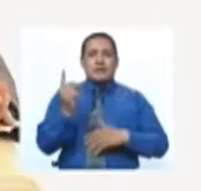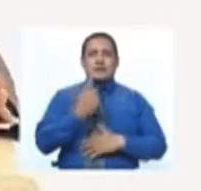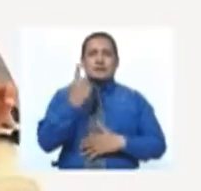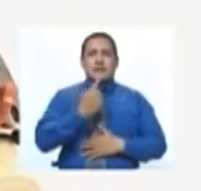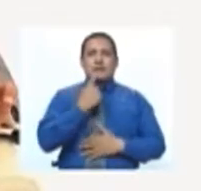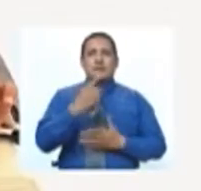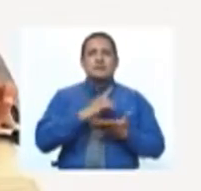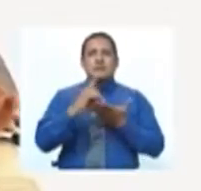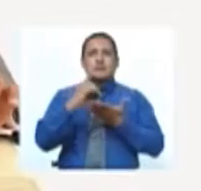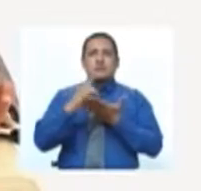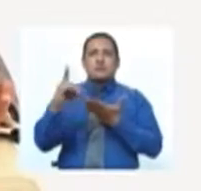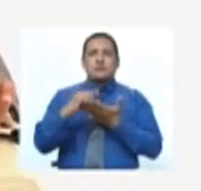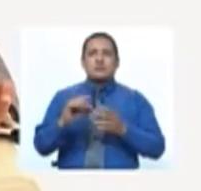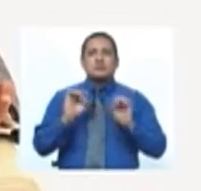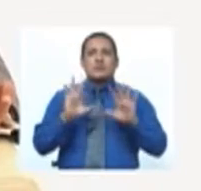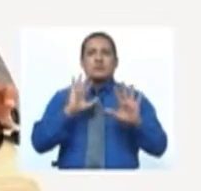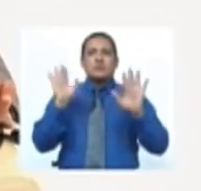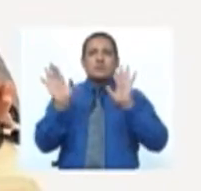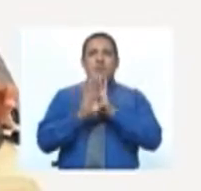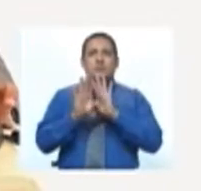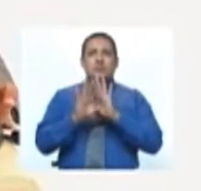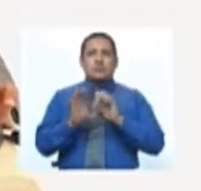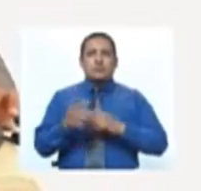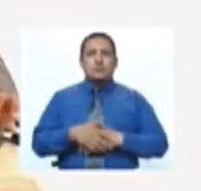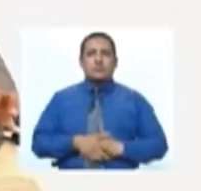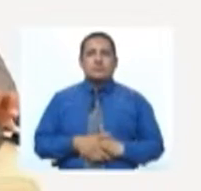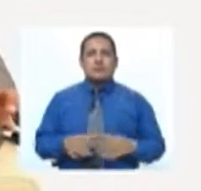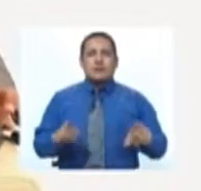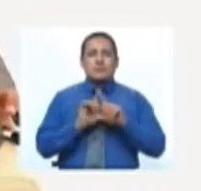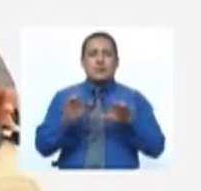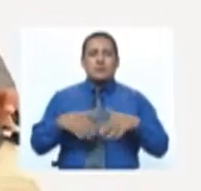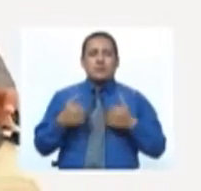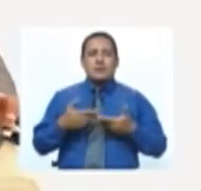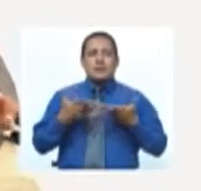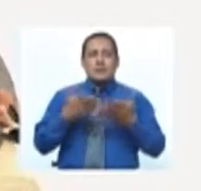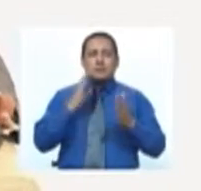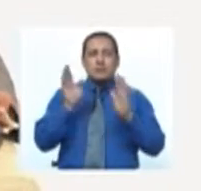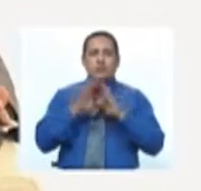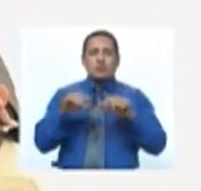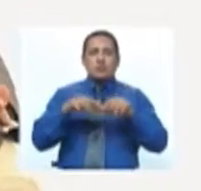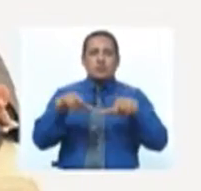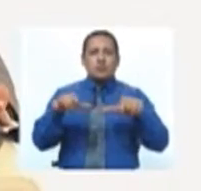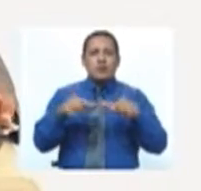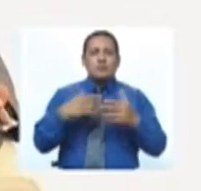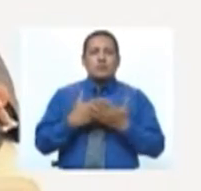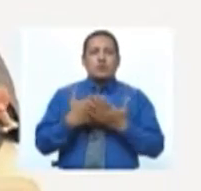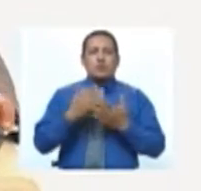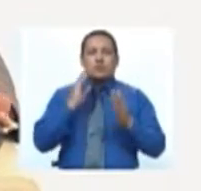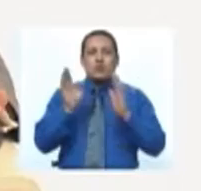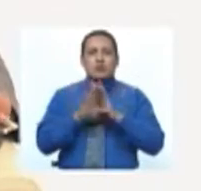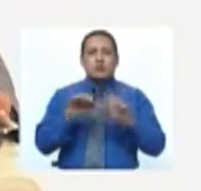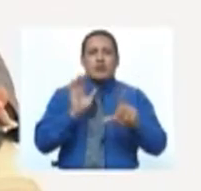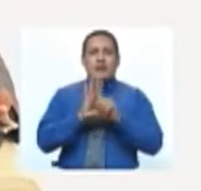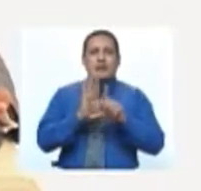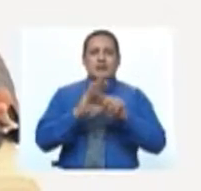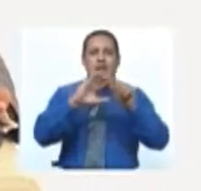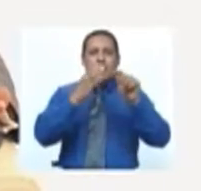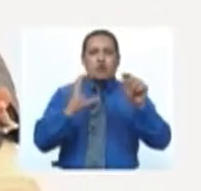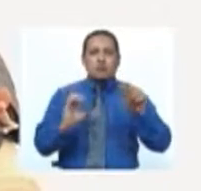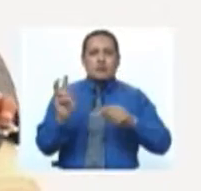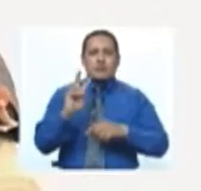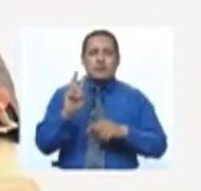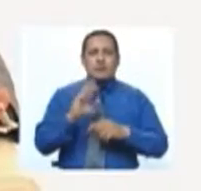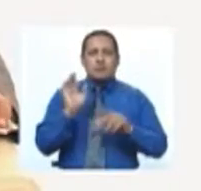las distritales. De acuerdo. Salvo, por ejemplo, que pueda darse el caso de espacios geográficos como por ejemplo la Ley de la Costa